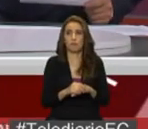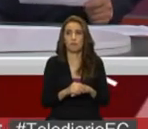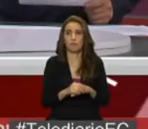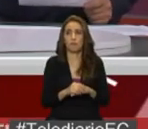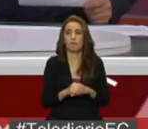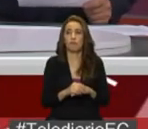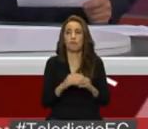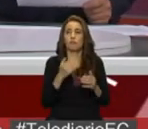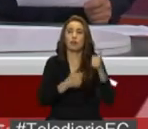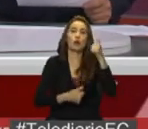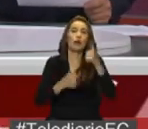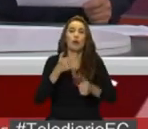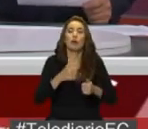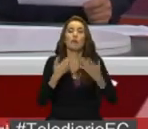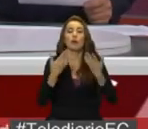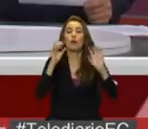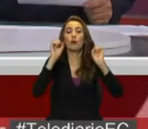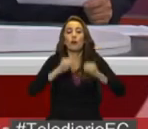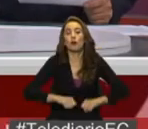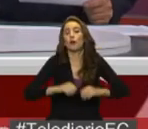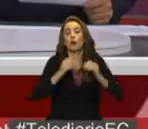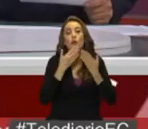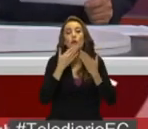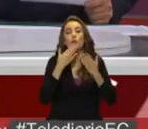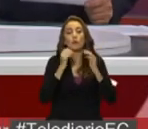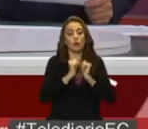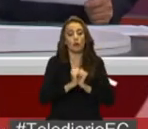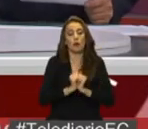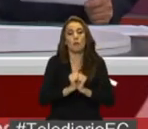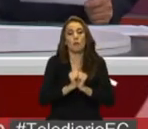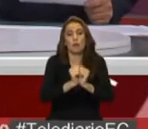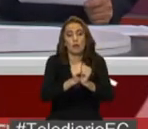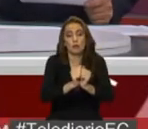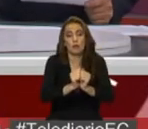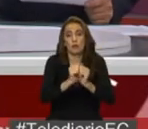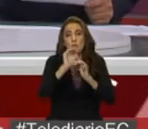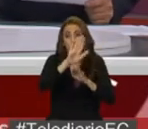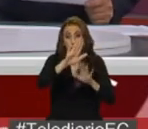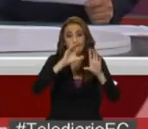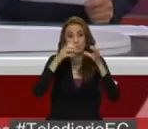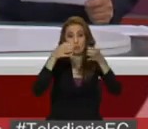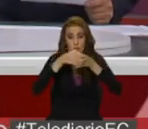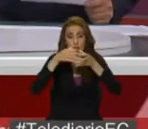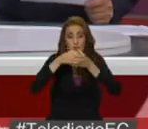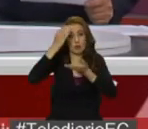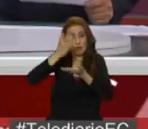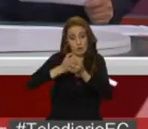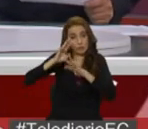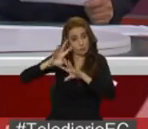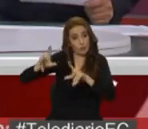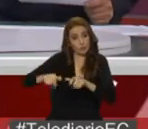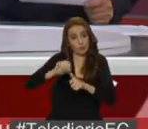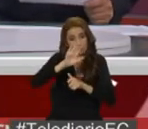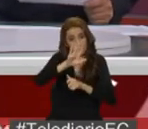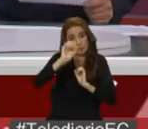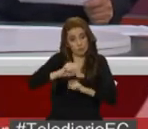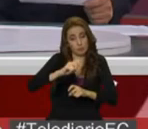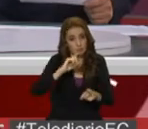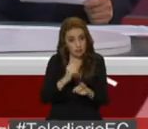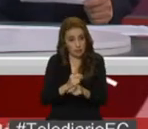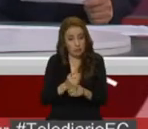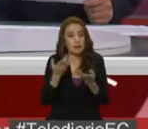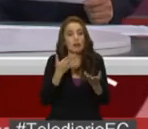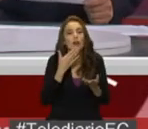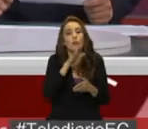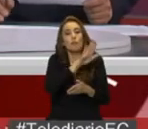Abogada, ¿qué tipo de acompañamiento podría ofrecer la Comisión Nacional Anticorrupción frente a estas denuncias que se están investigando, frente a